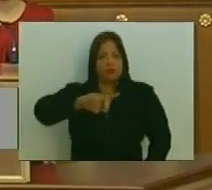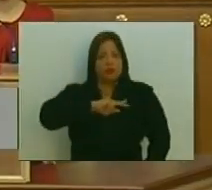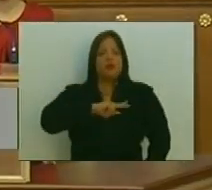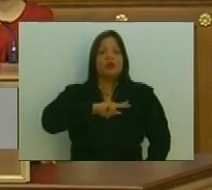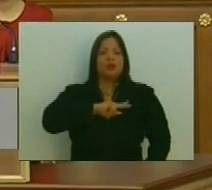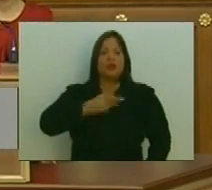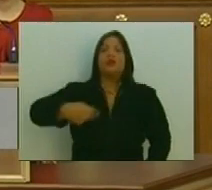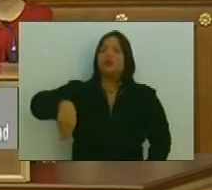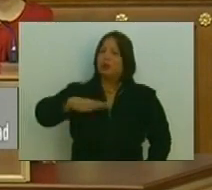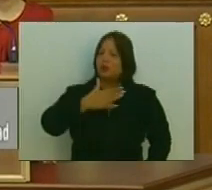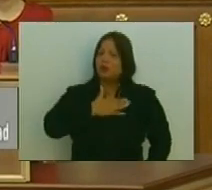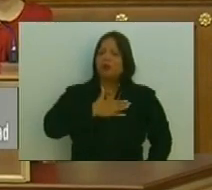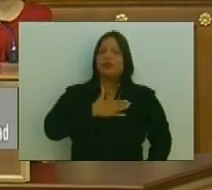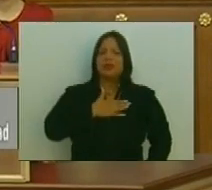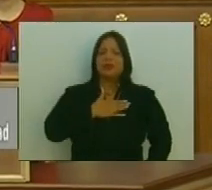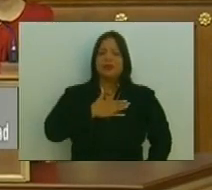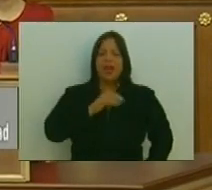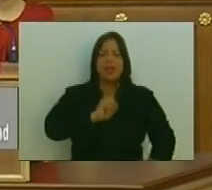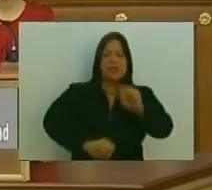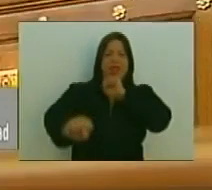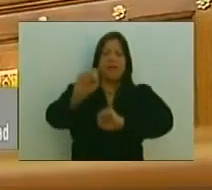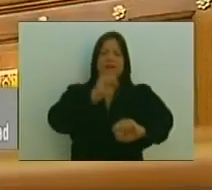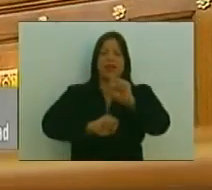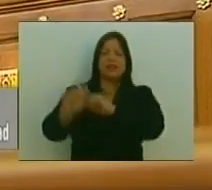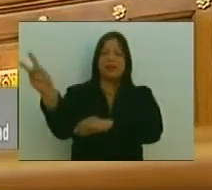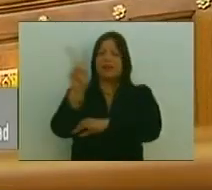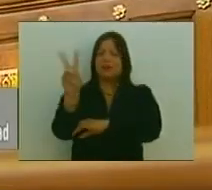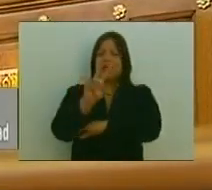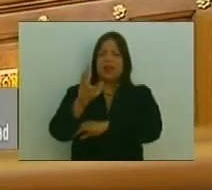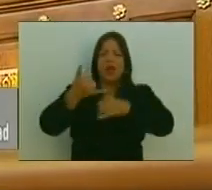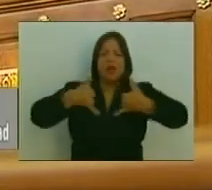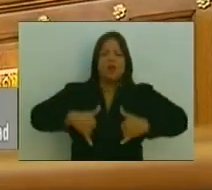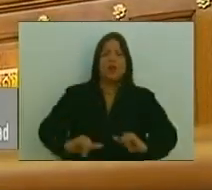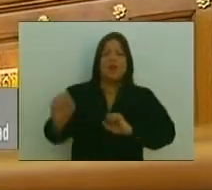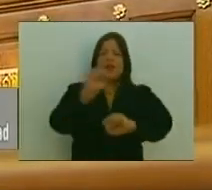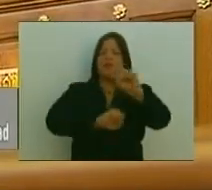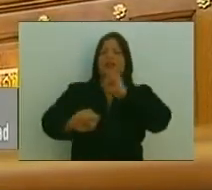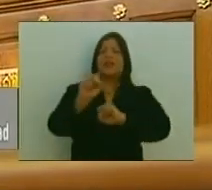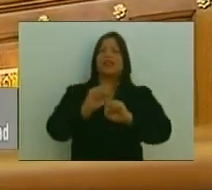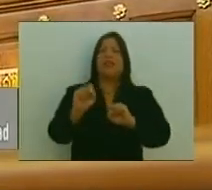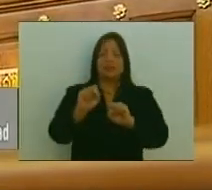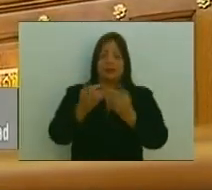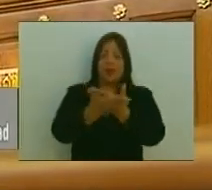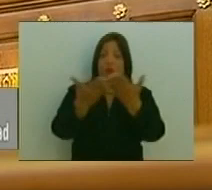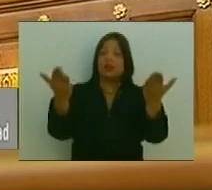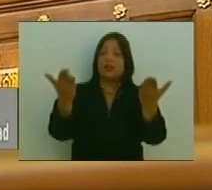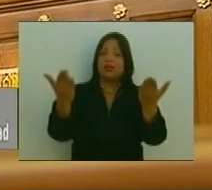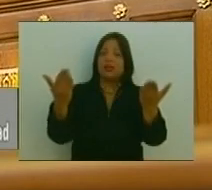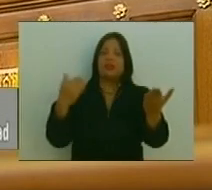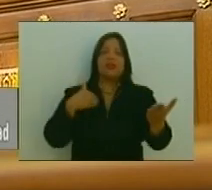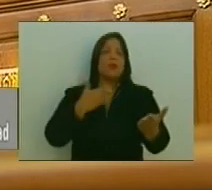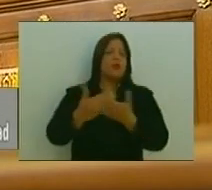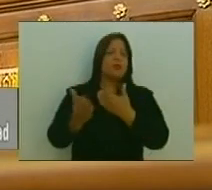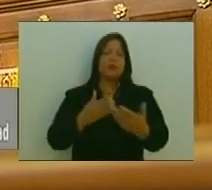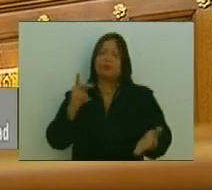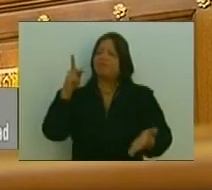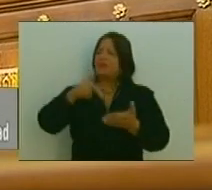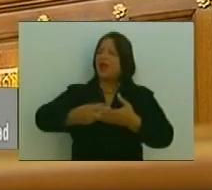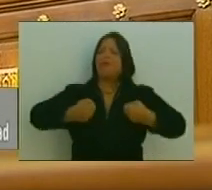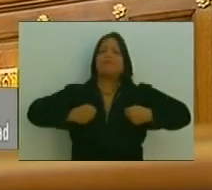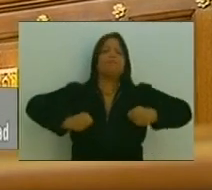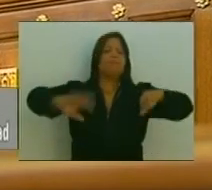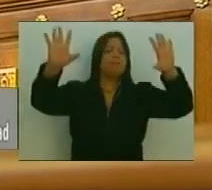porque nosotras, por defender nuestra patria, nuestros hijos, por apoyarlo a usted, estamos dispuestas a dar la